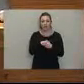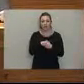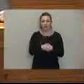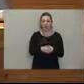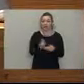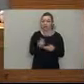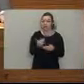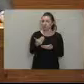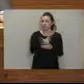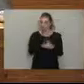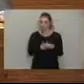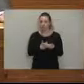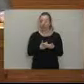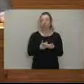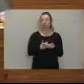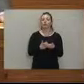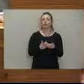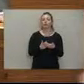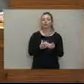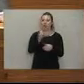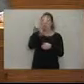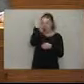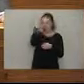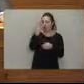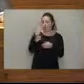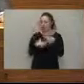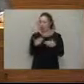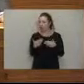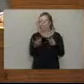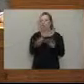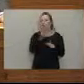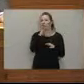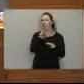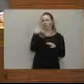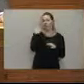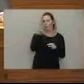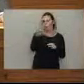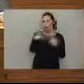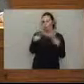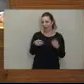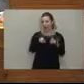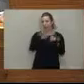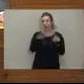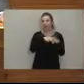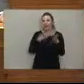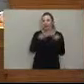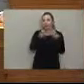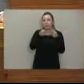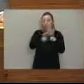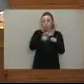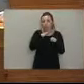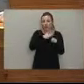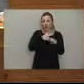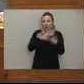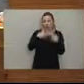que es rentable, que es competitiva, que es innovadora y la única razón es que la empresa quiere cerrarla para trasladar su maquinaria a